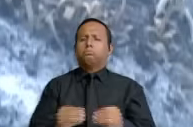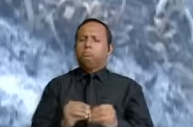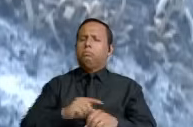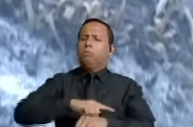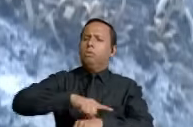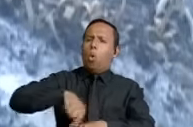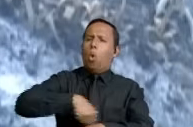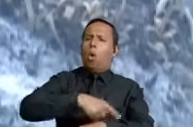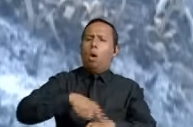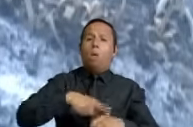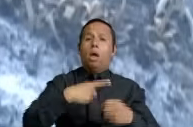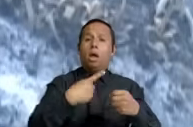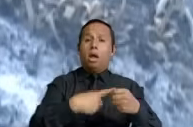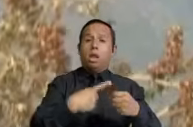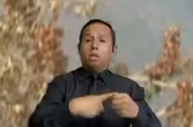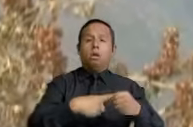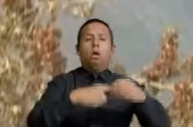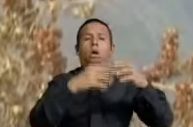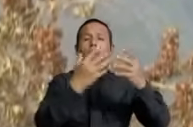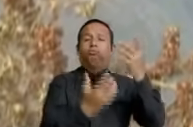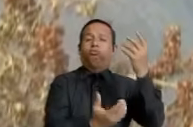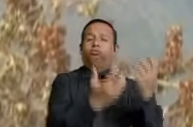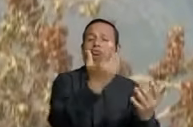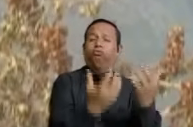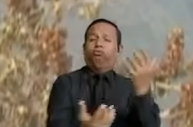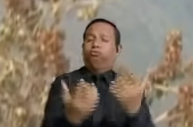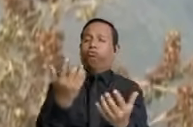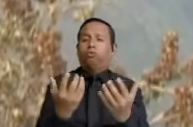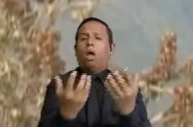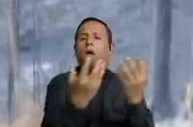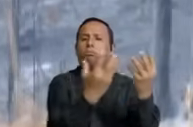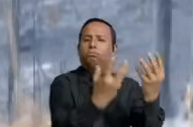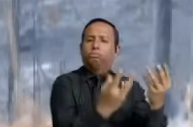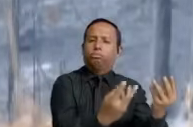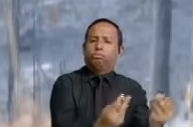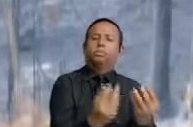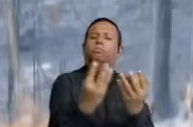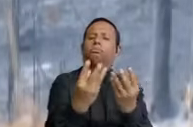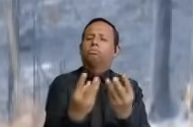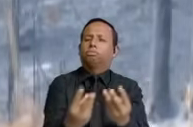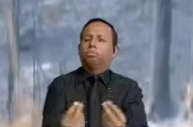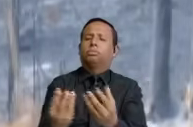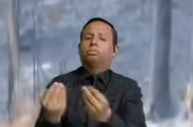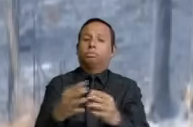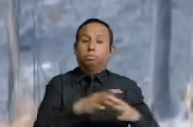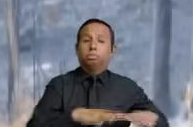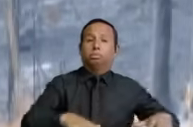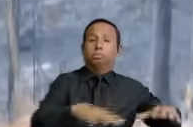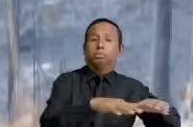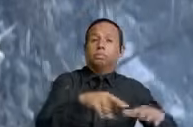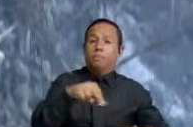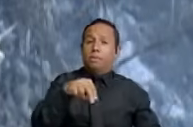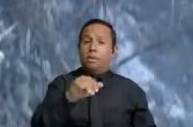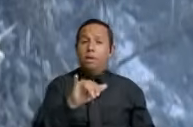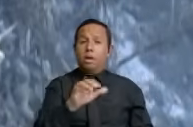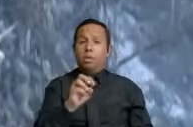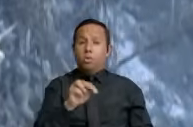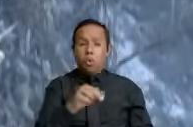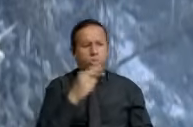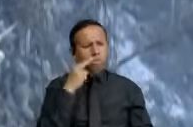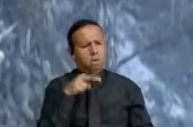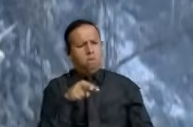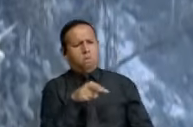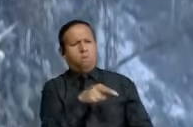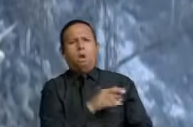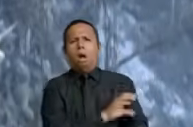los incendios en la capital poco a poco van disminuyendo su intensidad en el sector de nayón el panorama era desolador gran parte de la vegetación